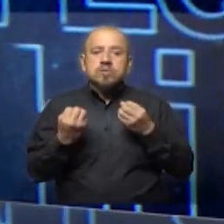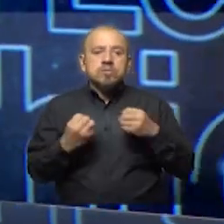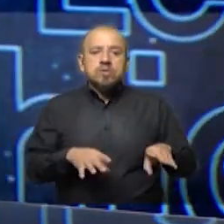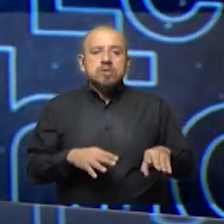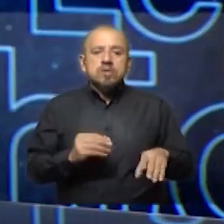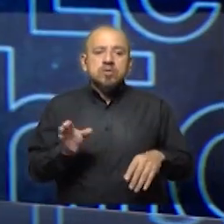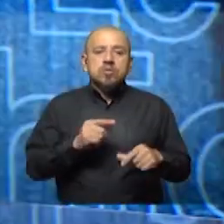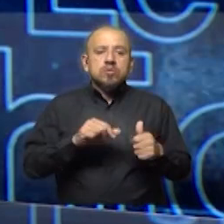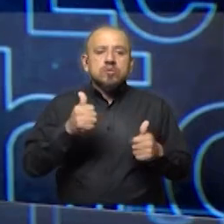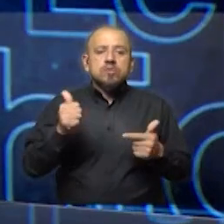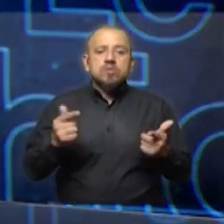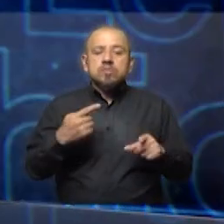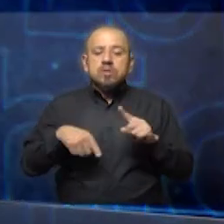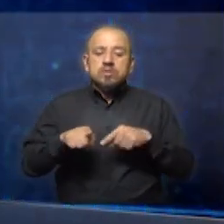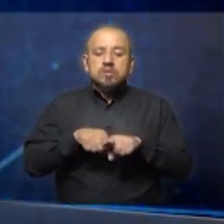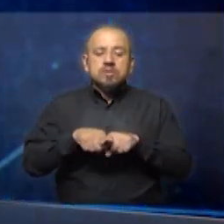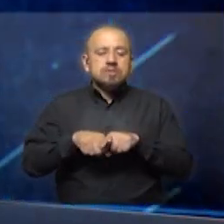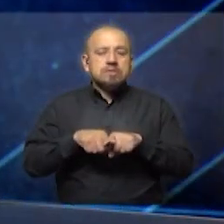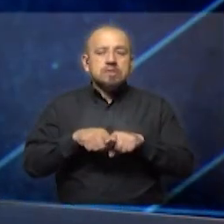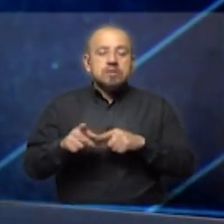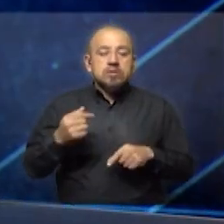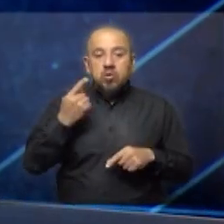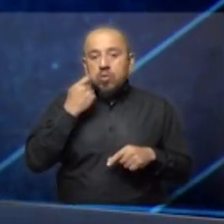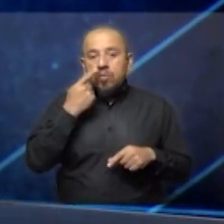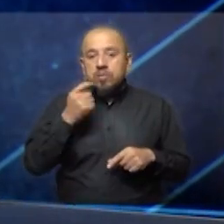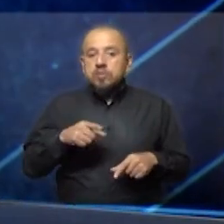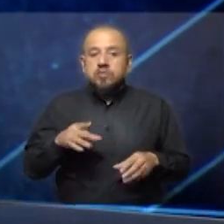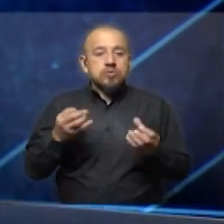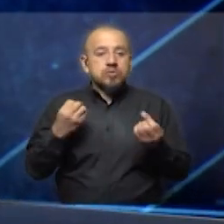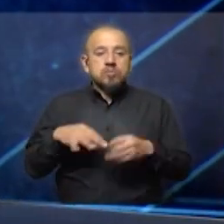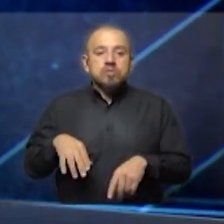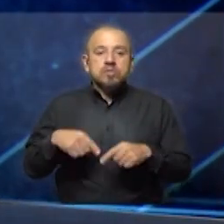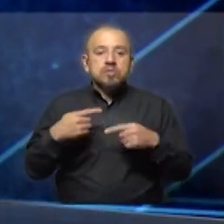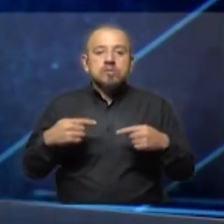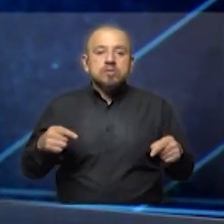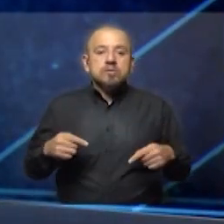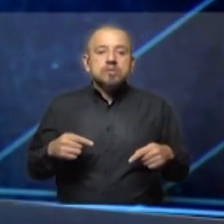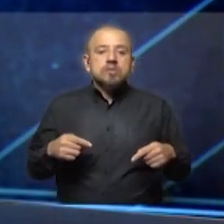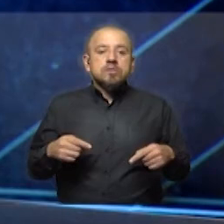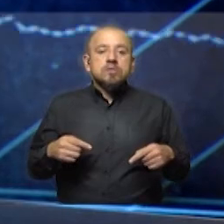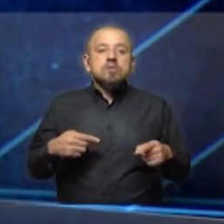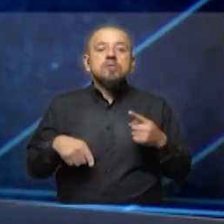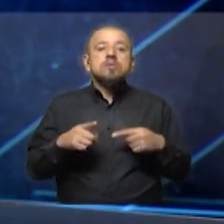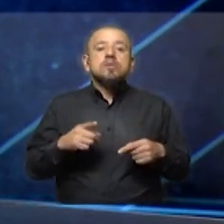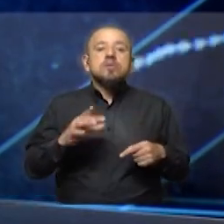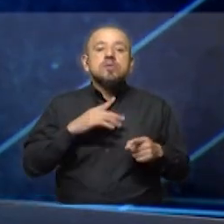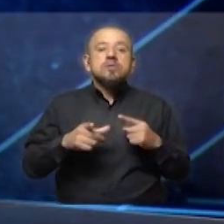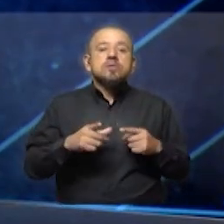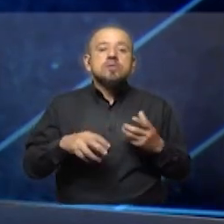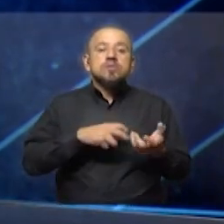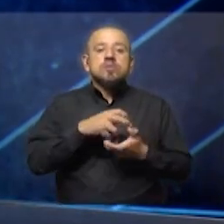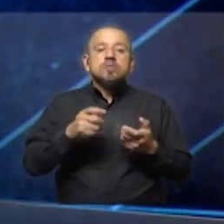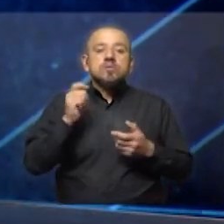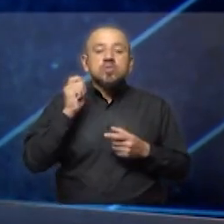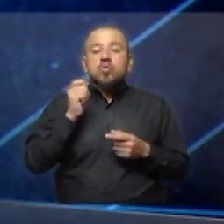los bienes gananciales pero si era la adulterio del hombre él no perdía los bienes gananciales excepto que hubiera un escándalo